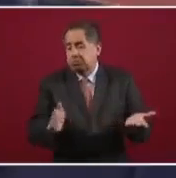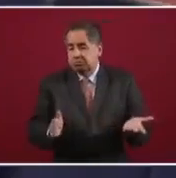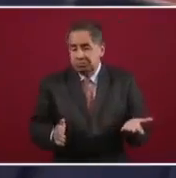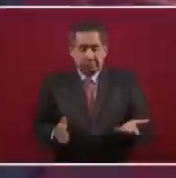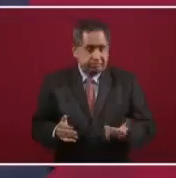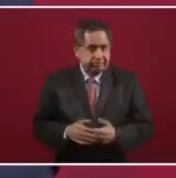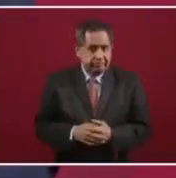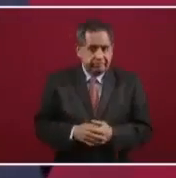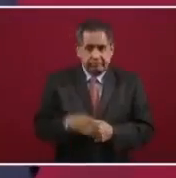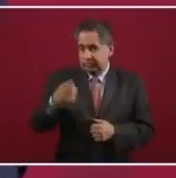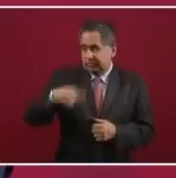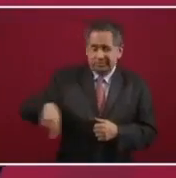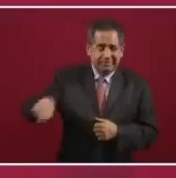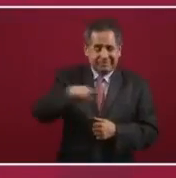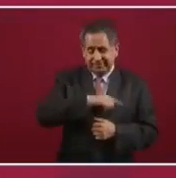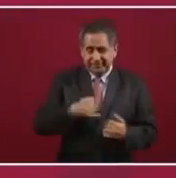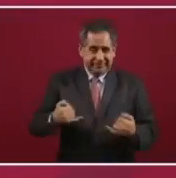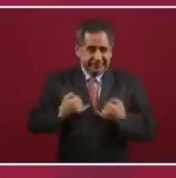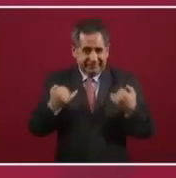Porque los jóvenes